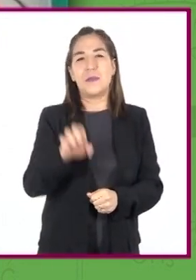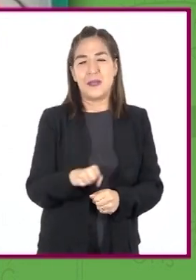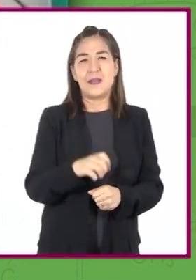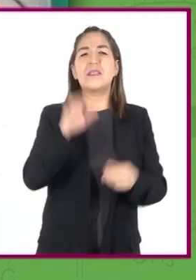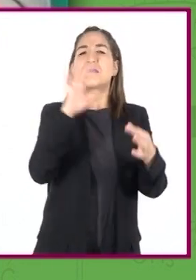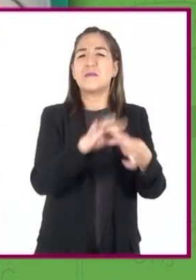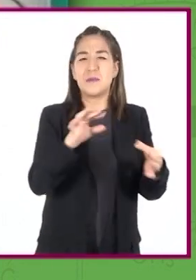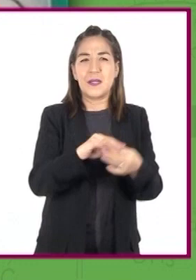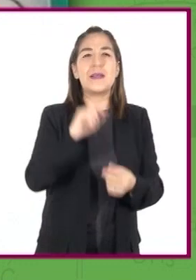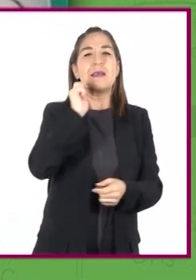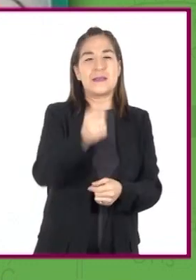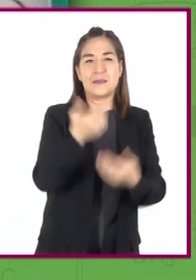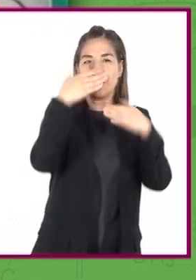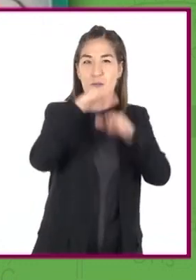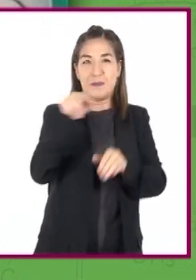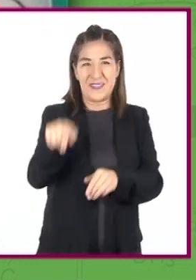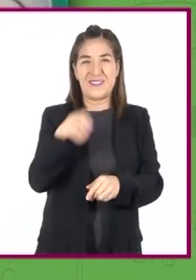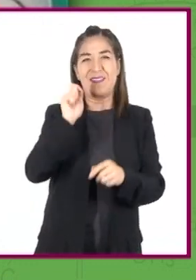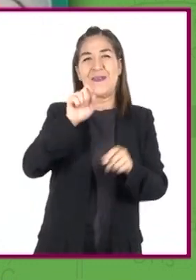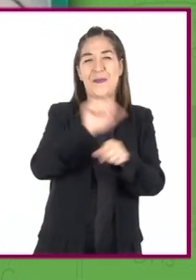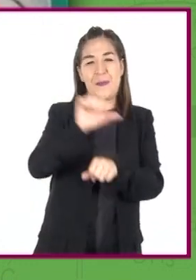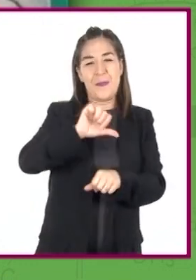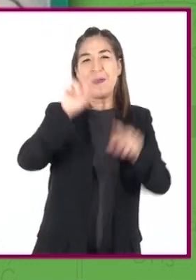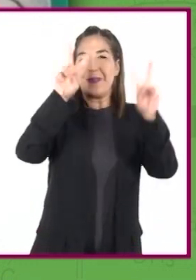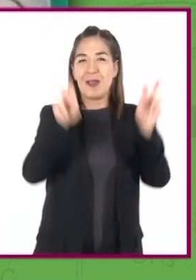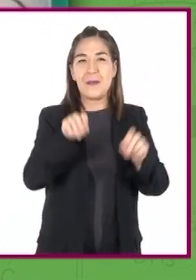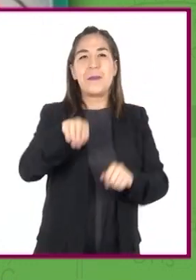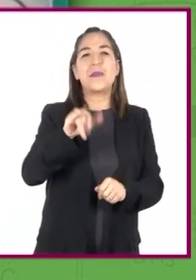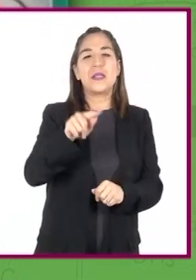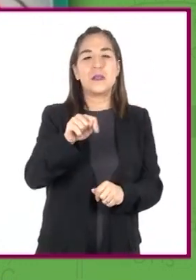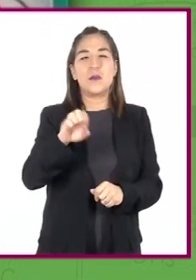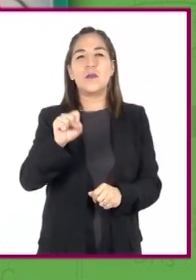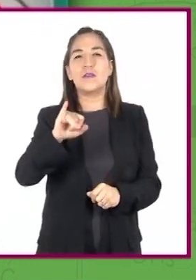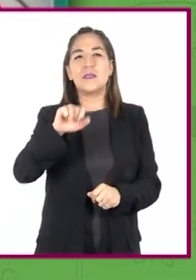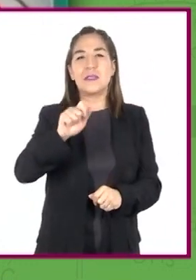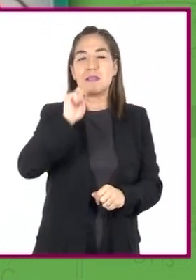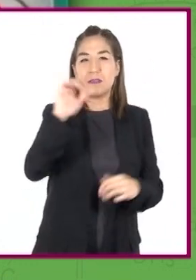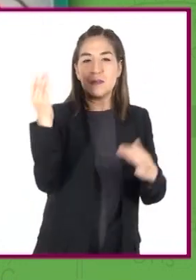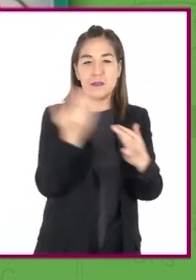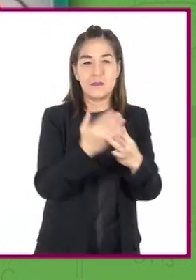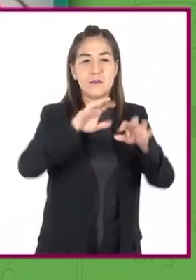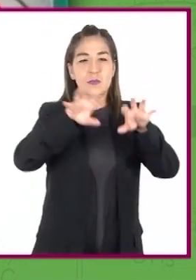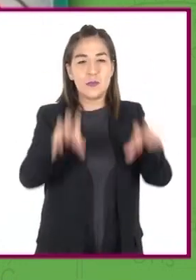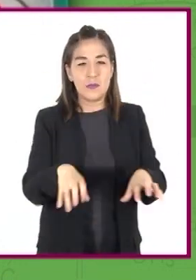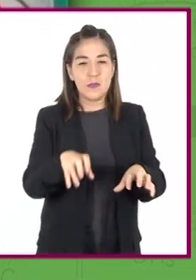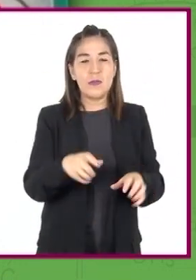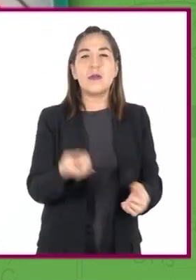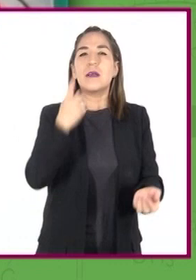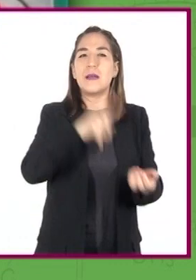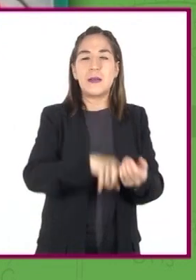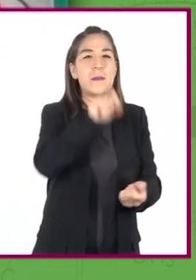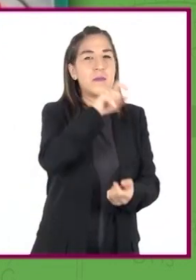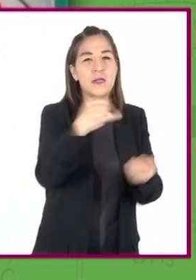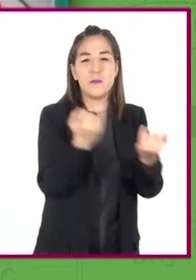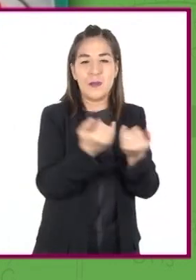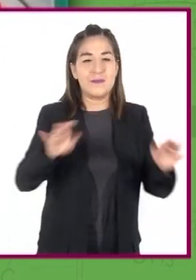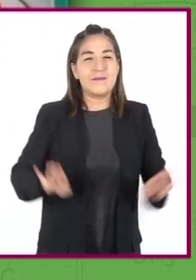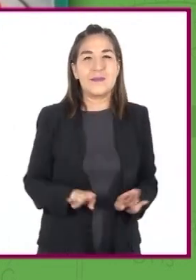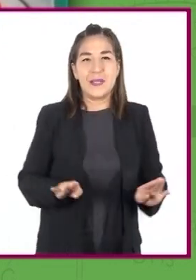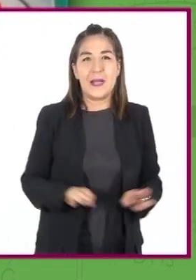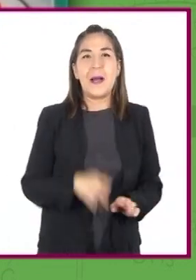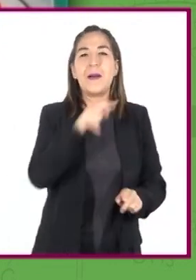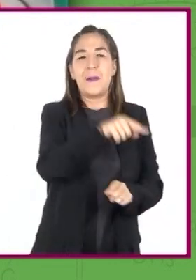mitosis debe quedar muy bien comprendido que nos referimos a que una célula somática se divide en dos células hijas con las mismas características de la célula